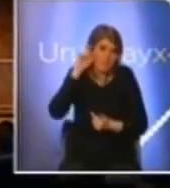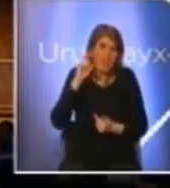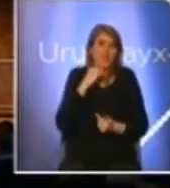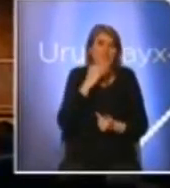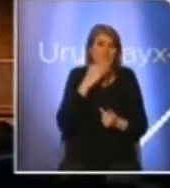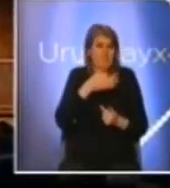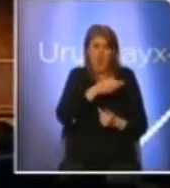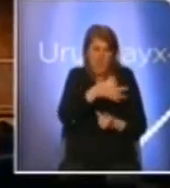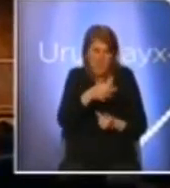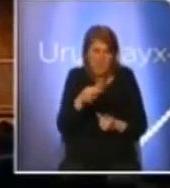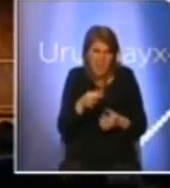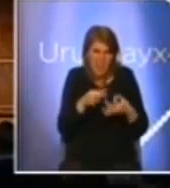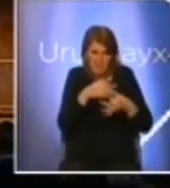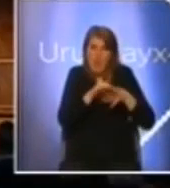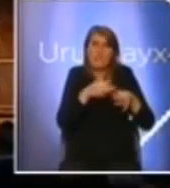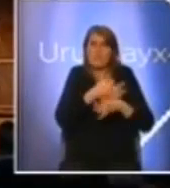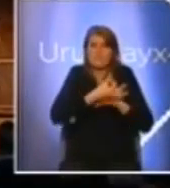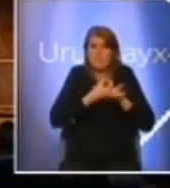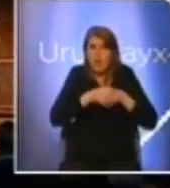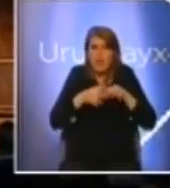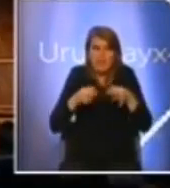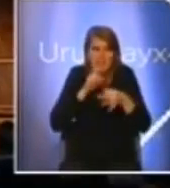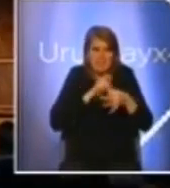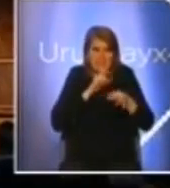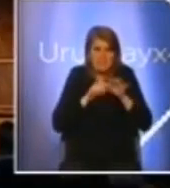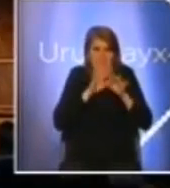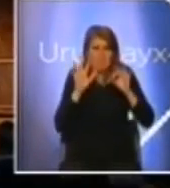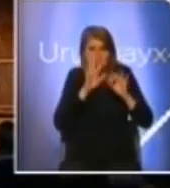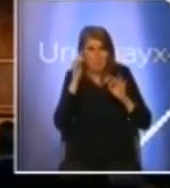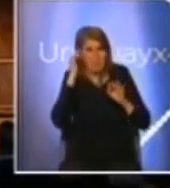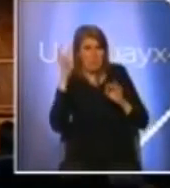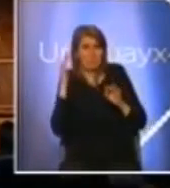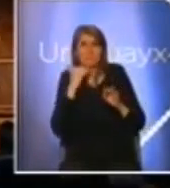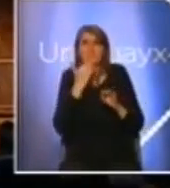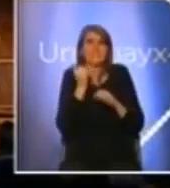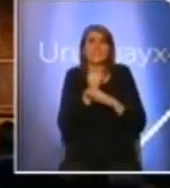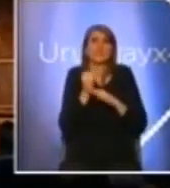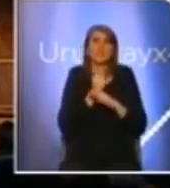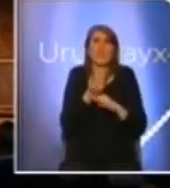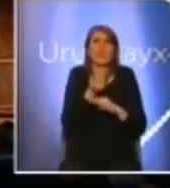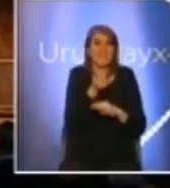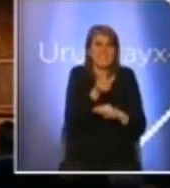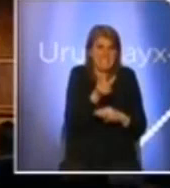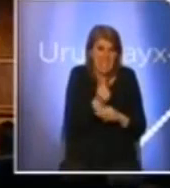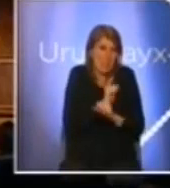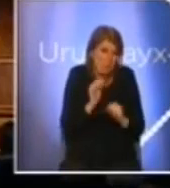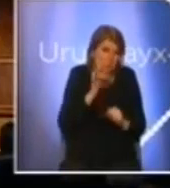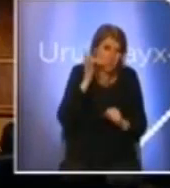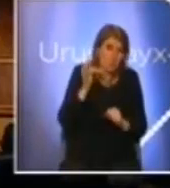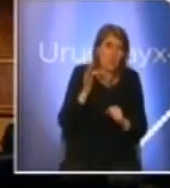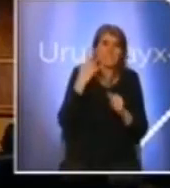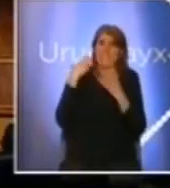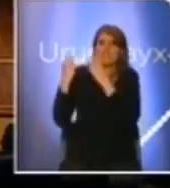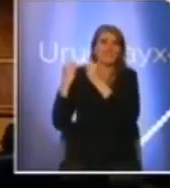monedas virtuales pueden revolucionar la forma, los bitcoins que se llaman, pueden reformar la industria financiera totalmente. Los sensores en el